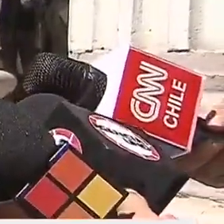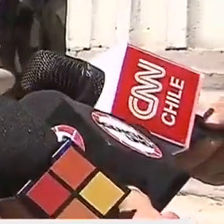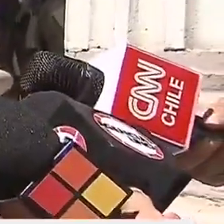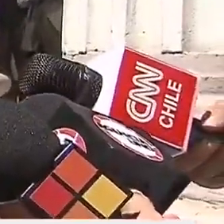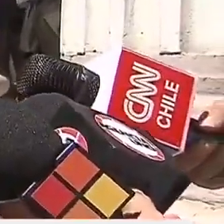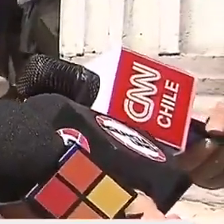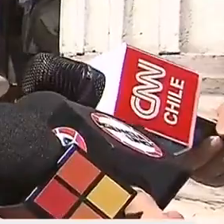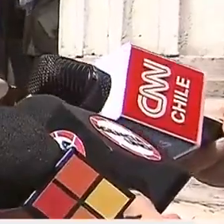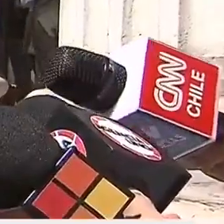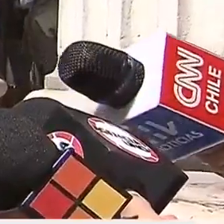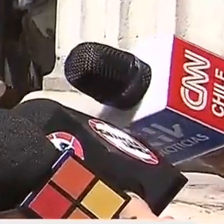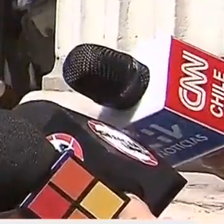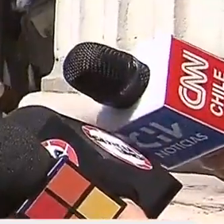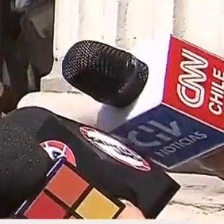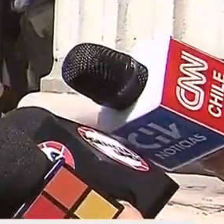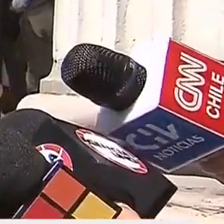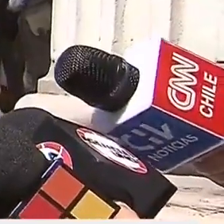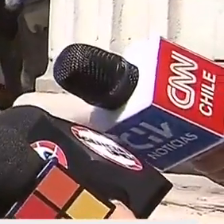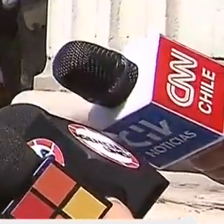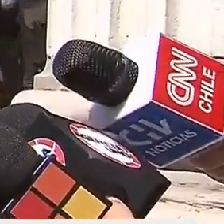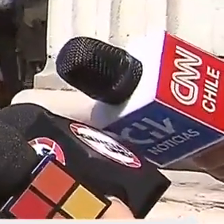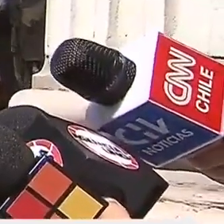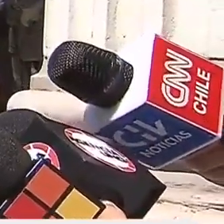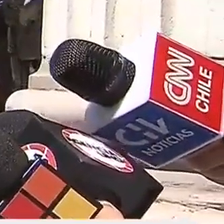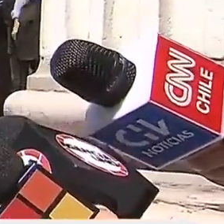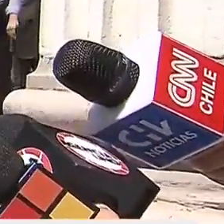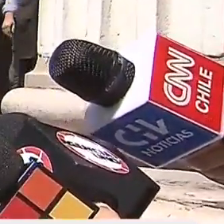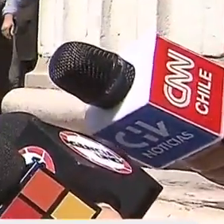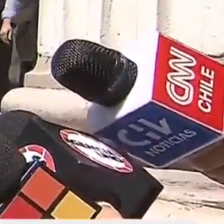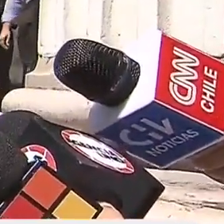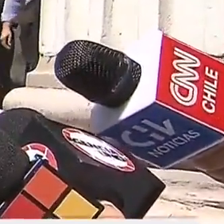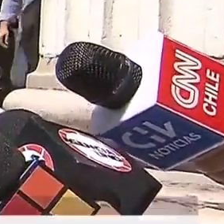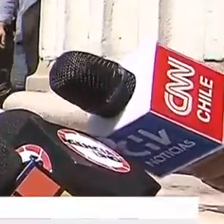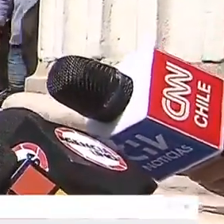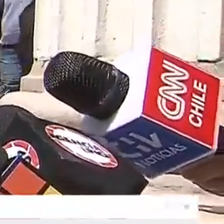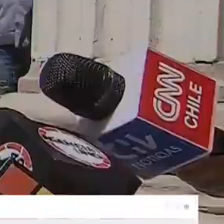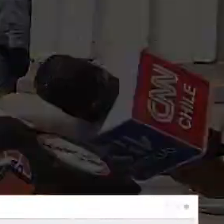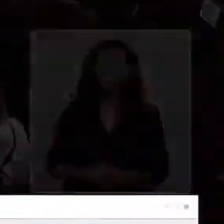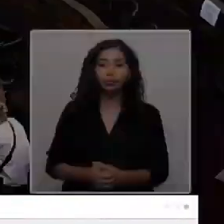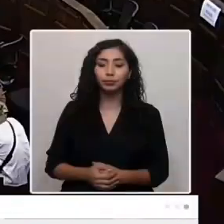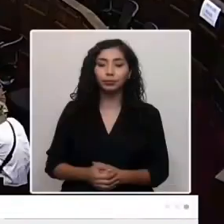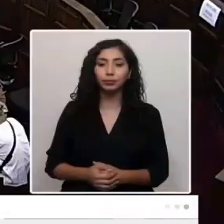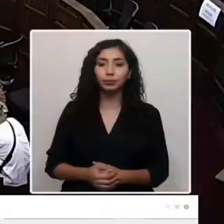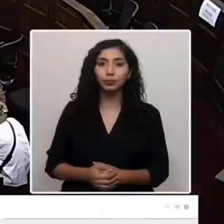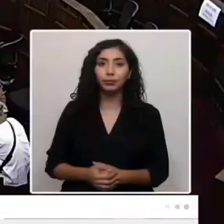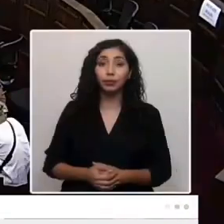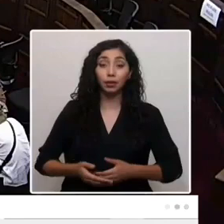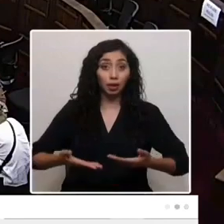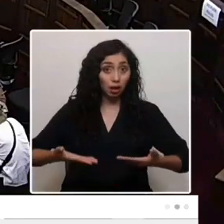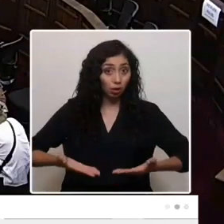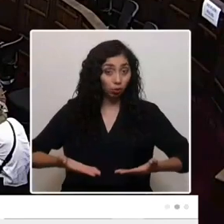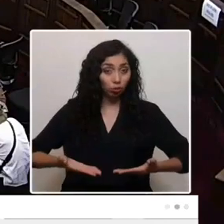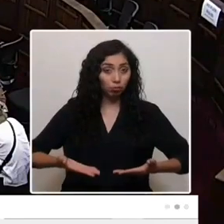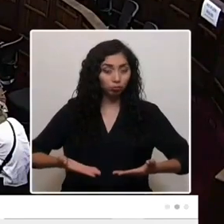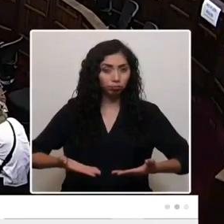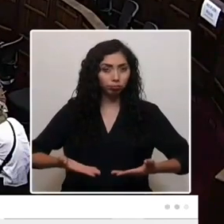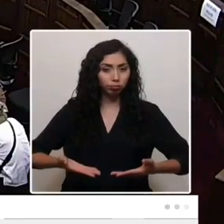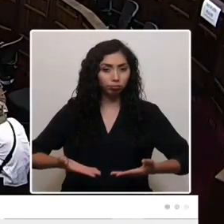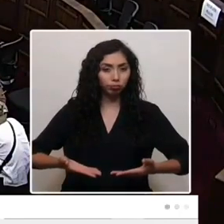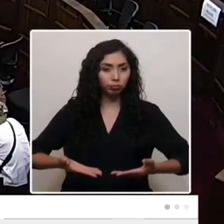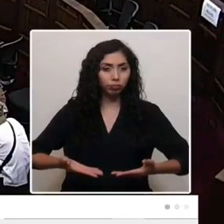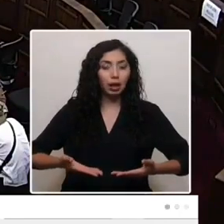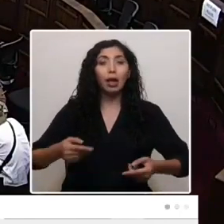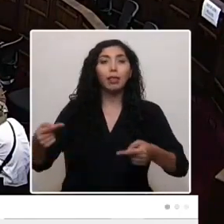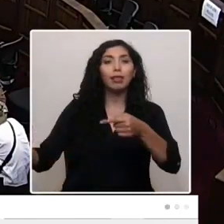hacer responsables. Son ellos los que tienen la hegemonía de la convención y por primera vez en décadas no le podrán echar la culpa a la derecha de lo que aquí se apruebe. A continuación, corresponde proceder a la